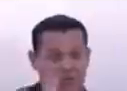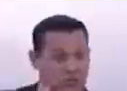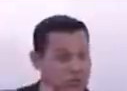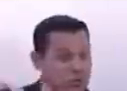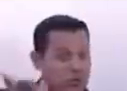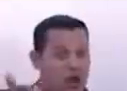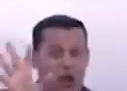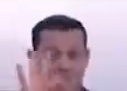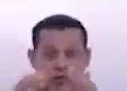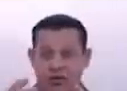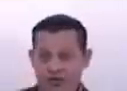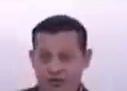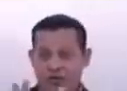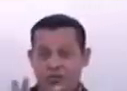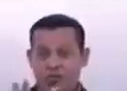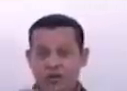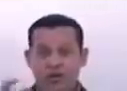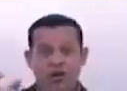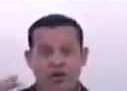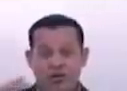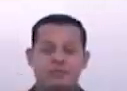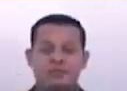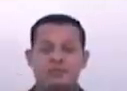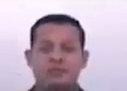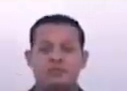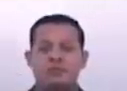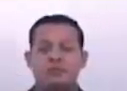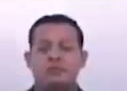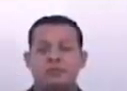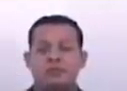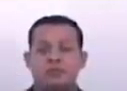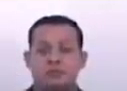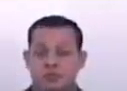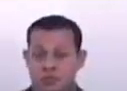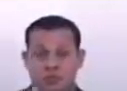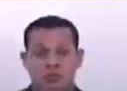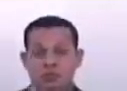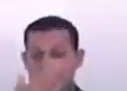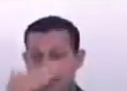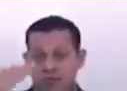en cierta forma es una manera de violentar a nuestro país.